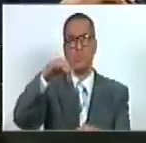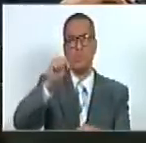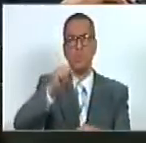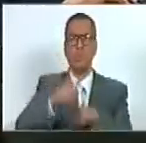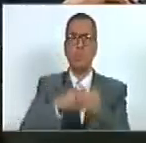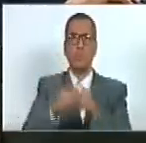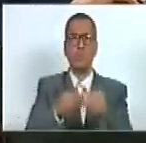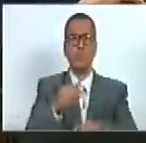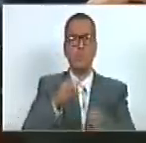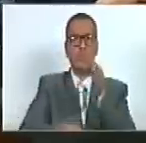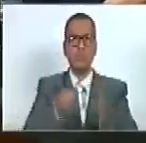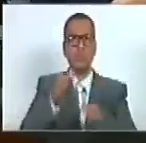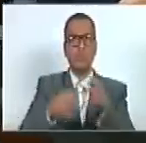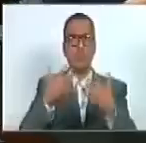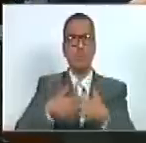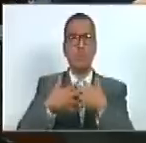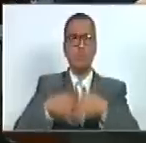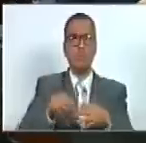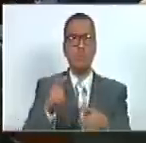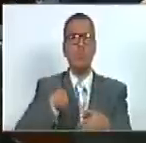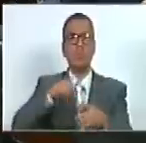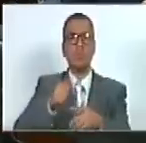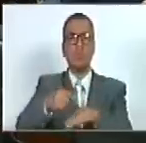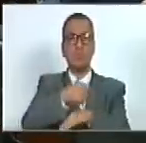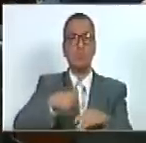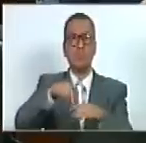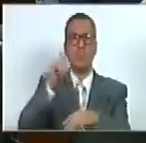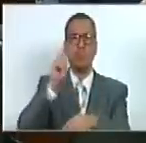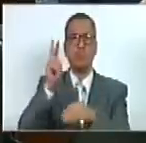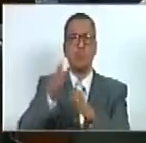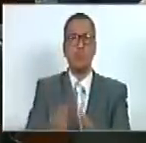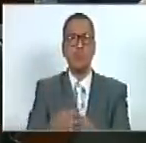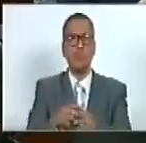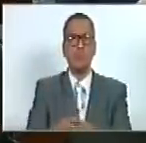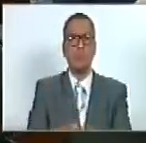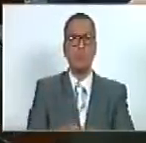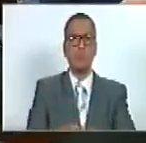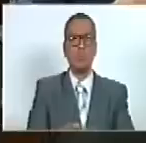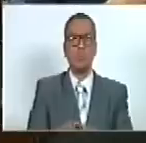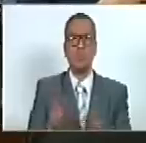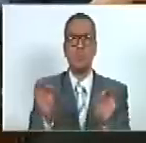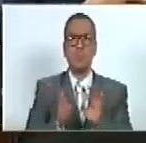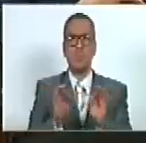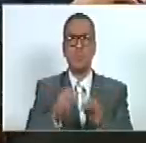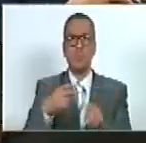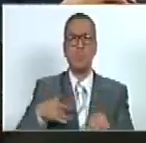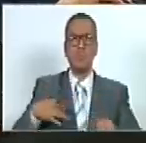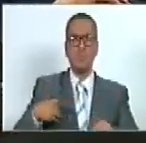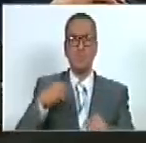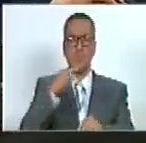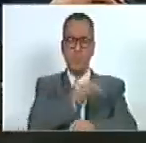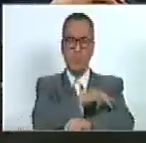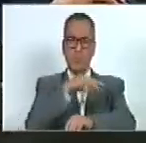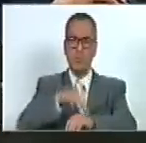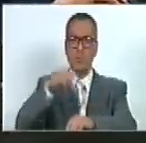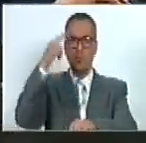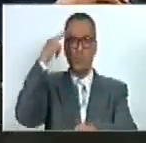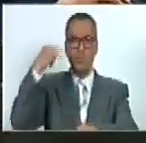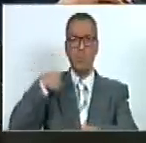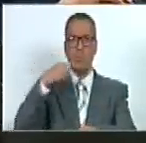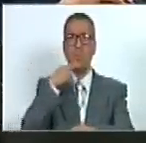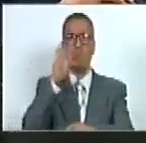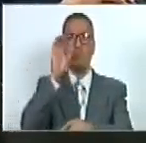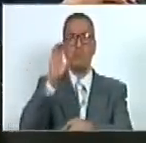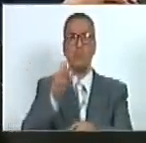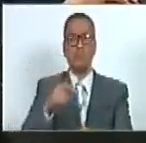sido el abogado de la empresa que demandaba al Estado venezolano. No hay ni siquiera sentido de moral, sentido de